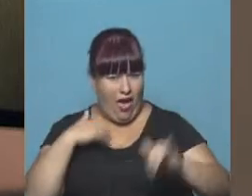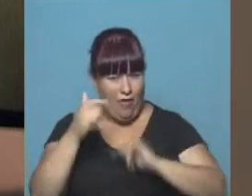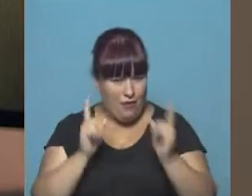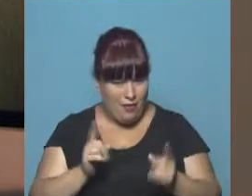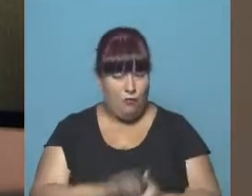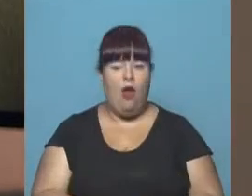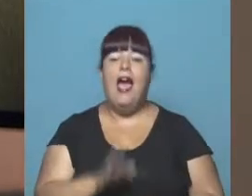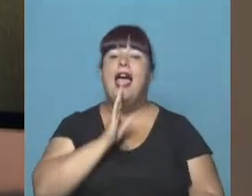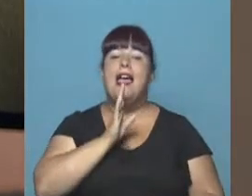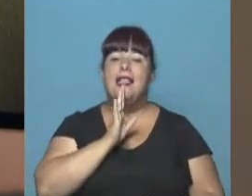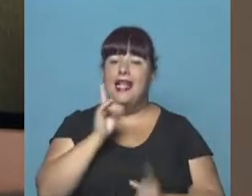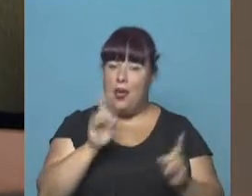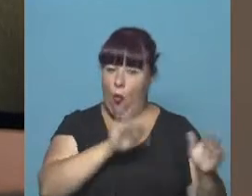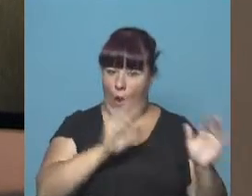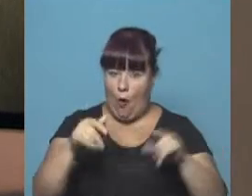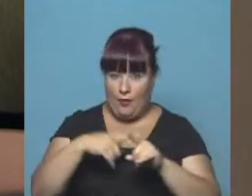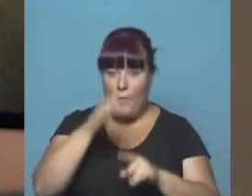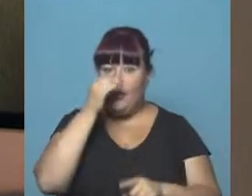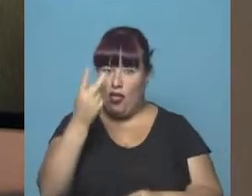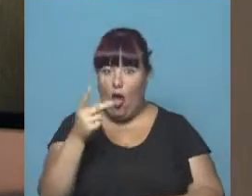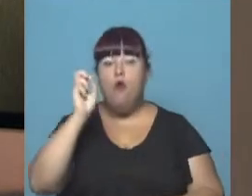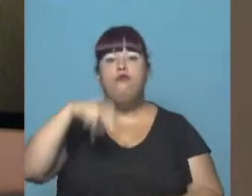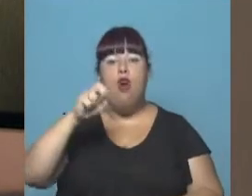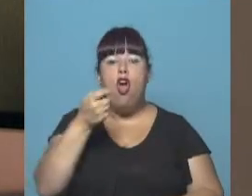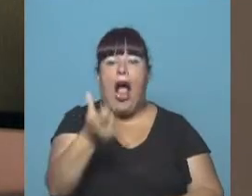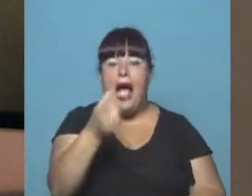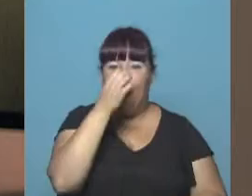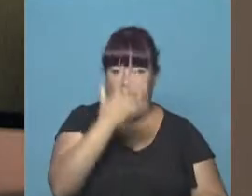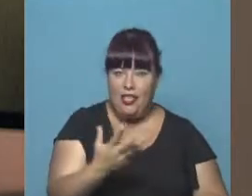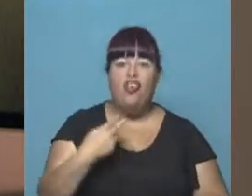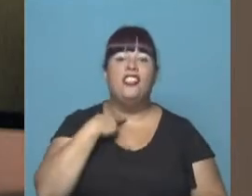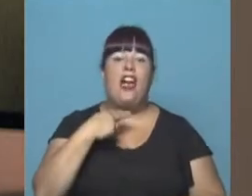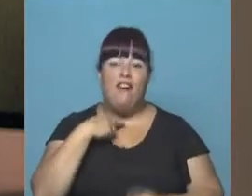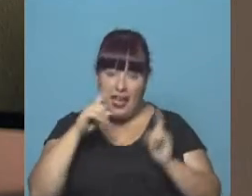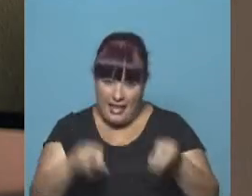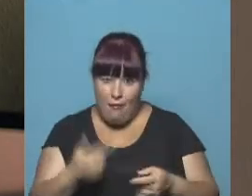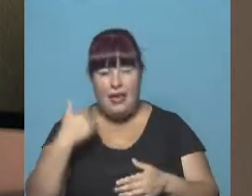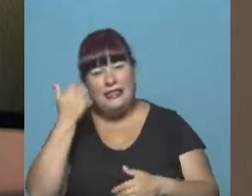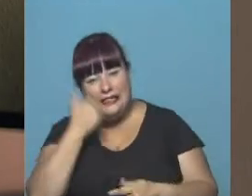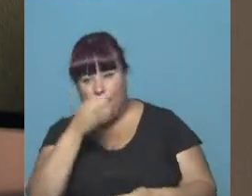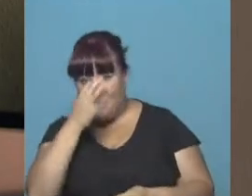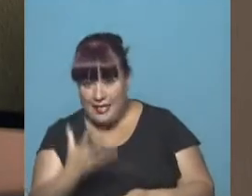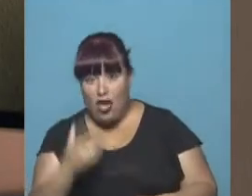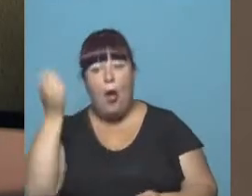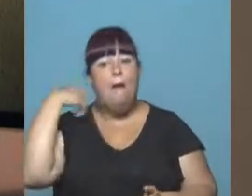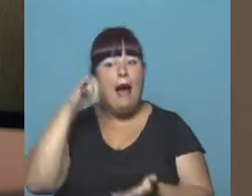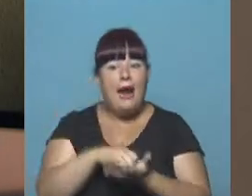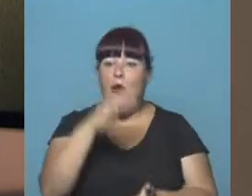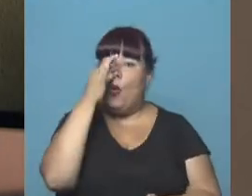decía, es 6 a la misma temperatura, aquí está Morón, casi 25, San Fernando también cerca de los 25 y